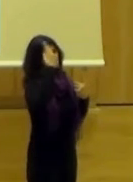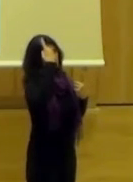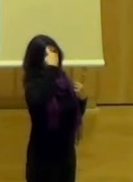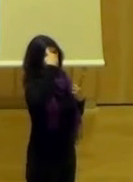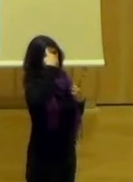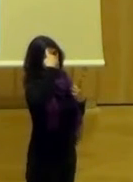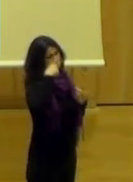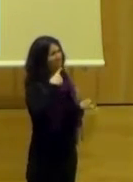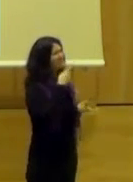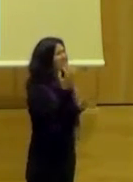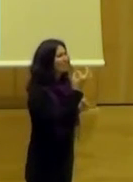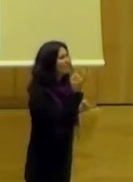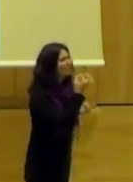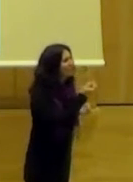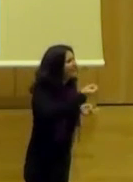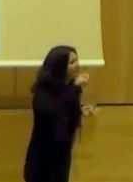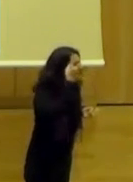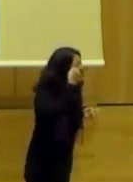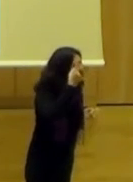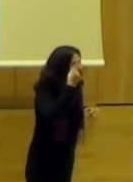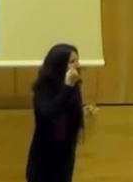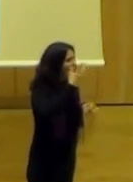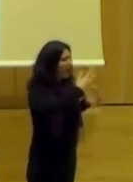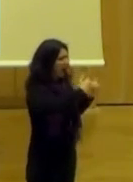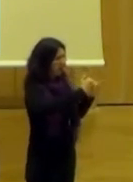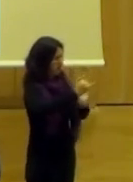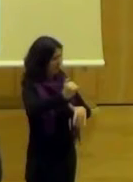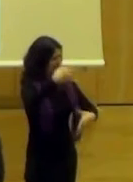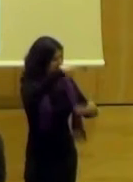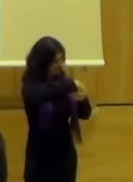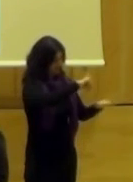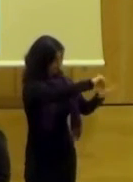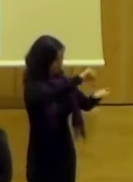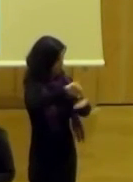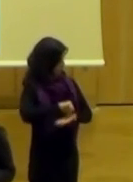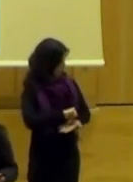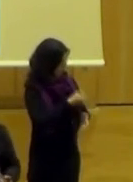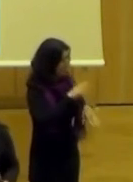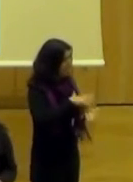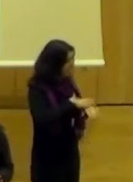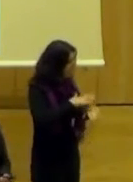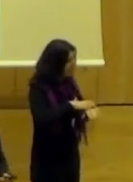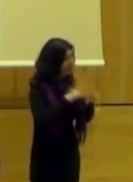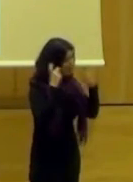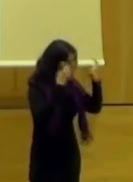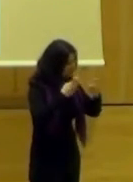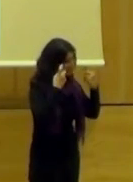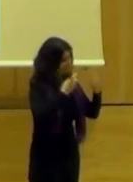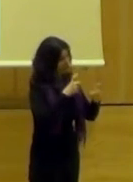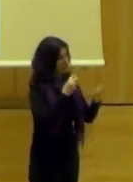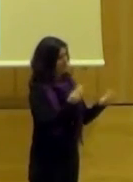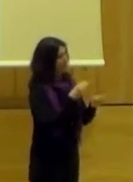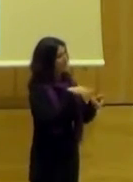nos ocurre es ver qué iniciativas existen ya dentro de la ciudadanía para hacer frente